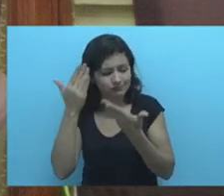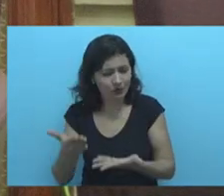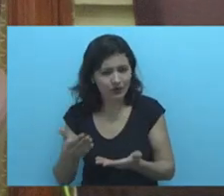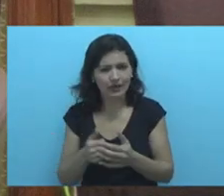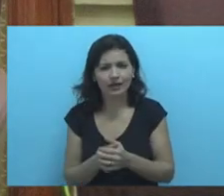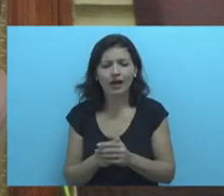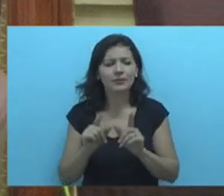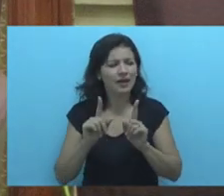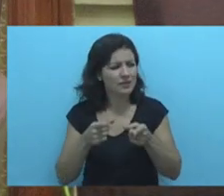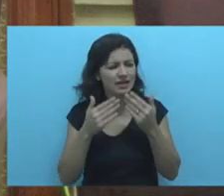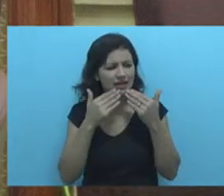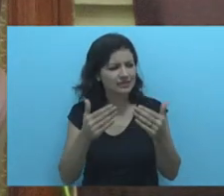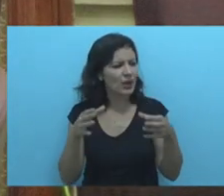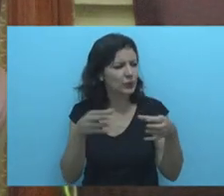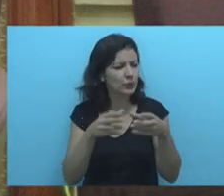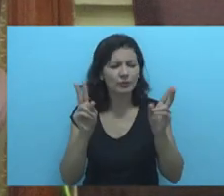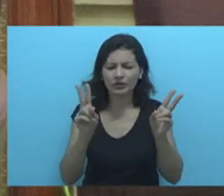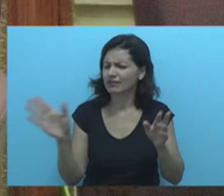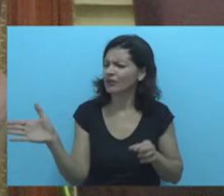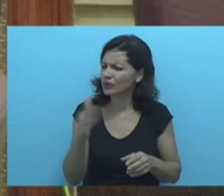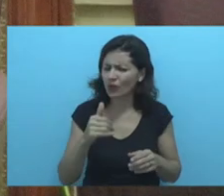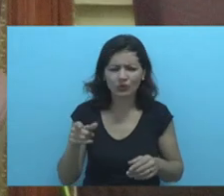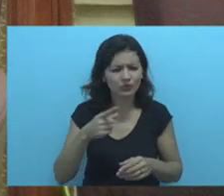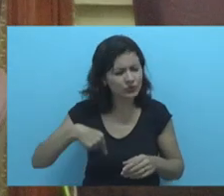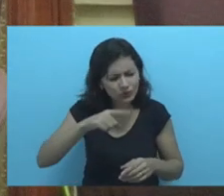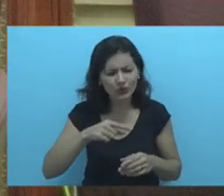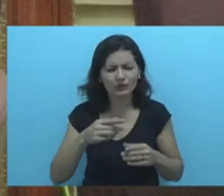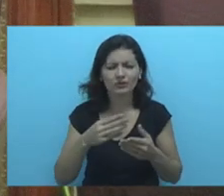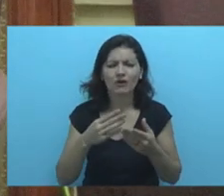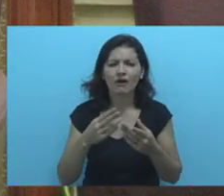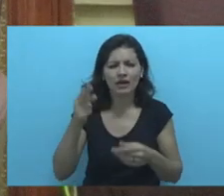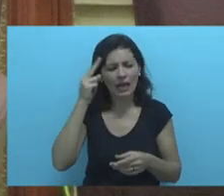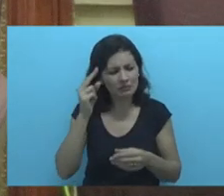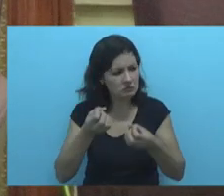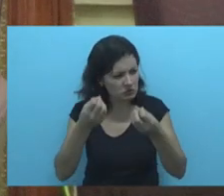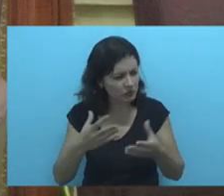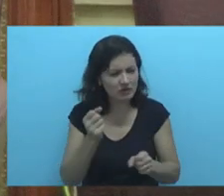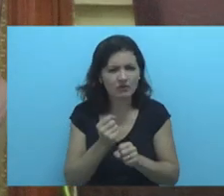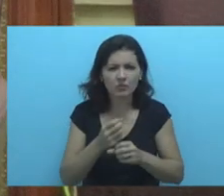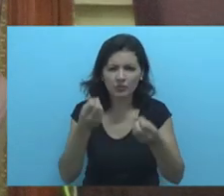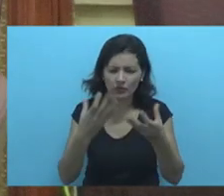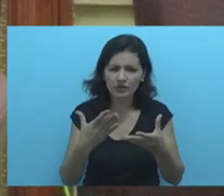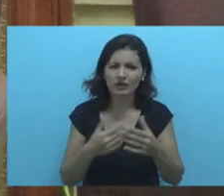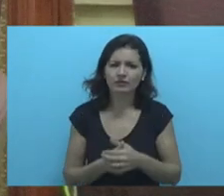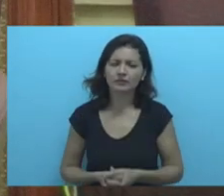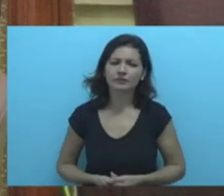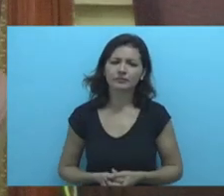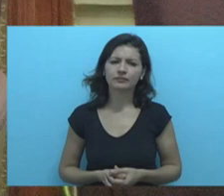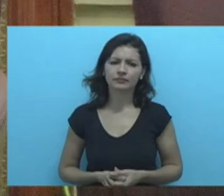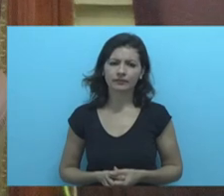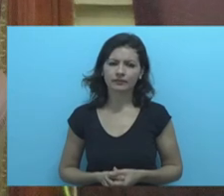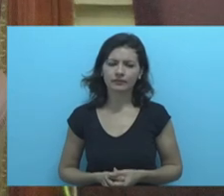a los compañeros del justicialismo, porque creo que hemos estado a la altura de las circunstancias. Y